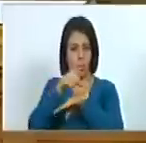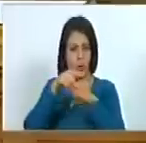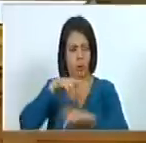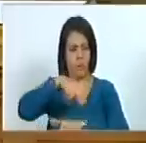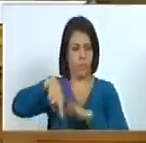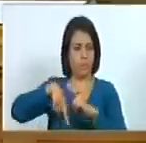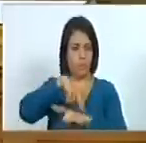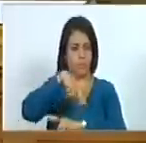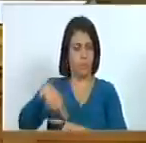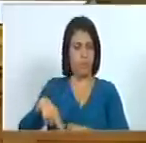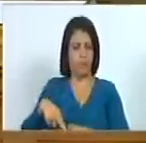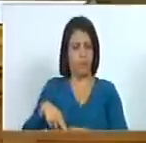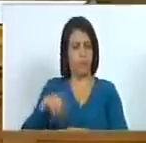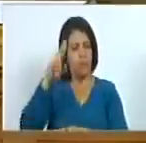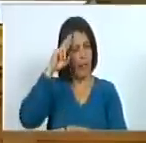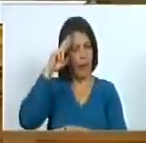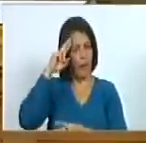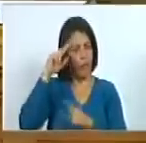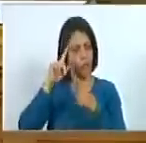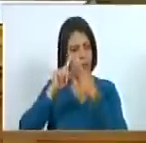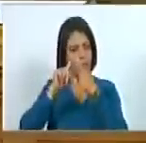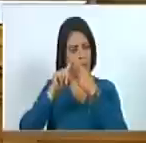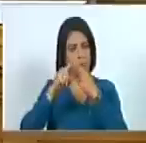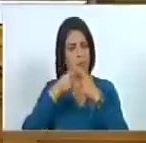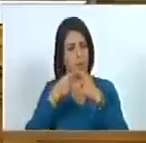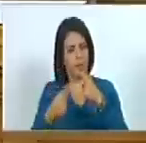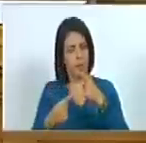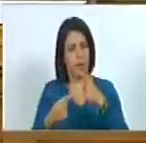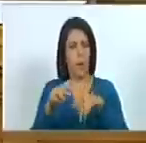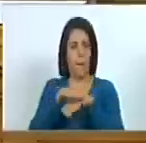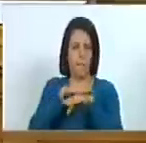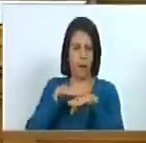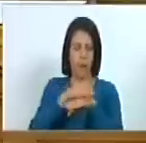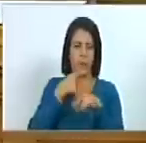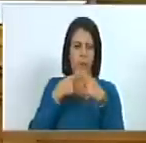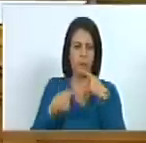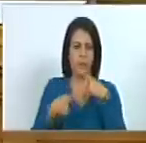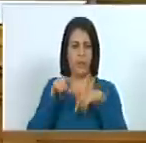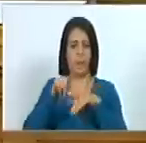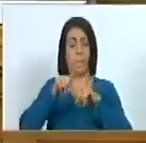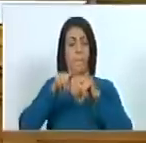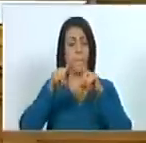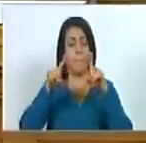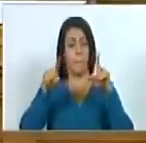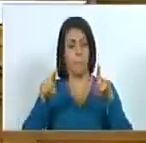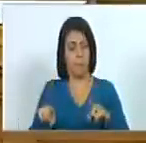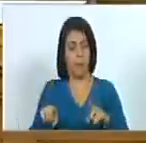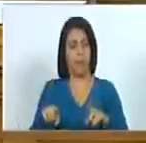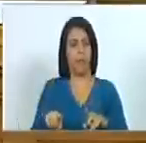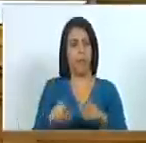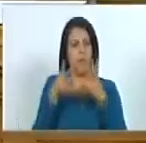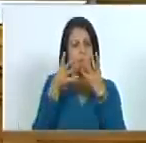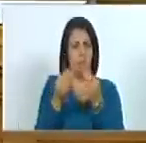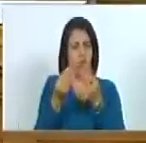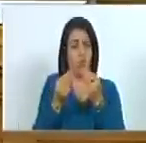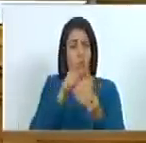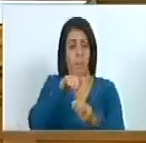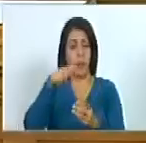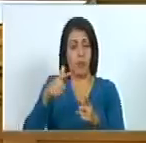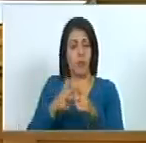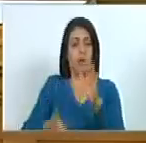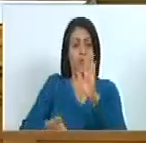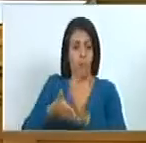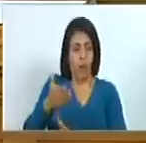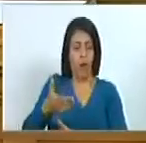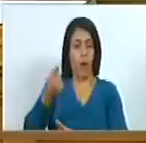revolucionario, y esa es la razón principal, hay que decírselo, perdónenme que se los diga así, de que cientos de miles de personas salieron